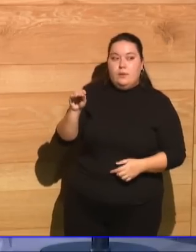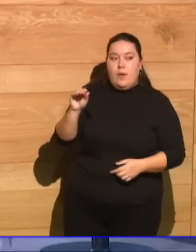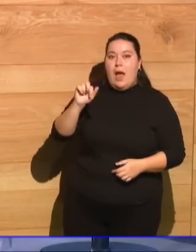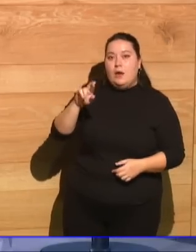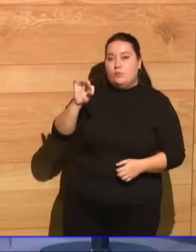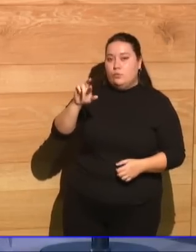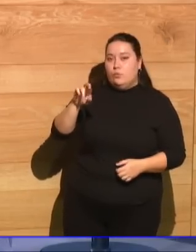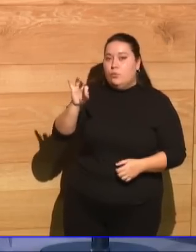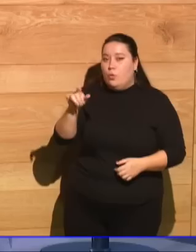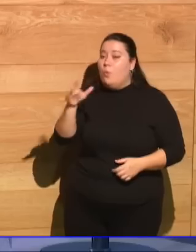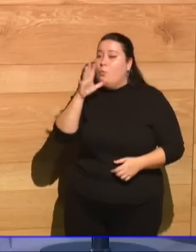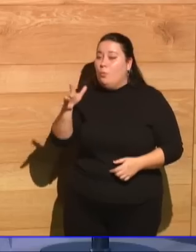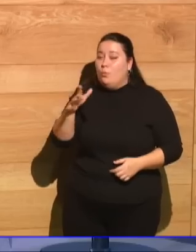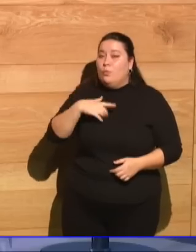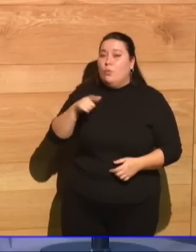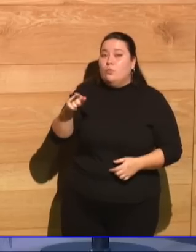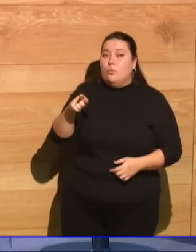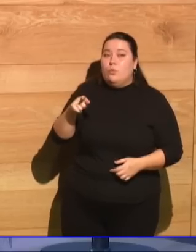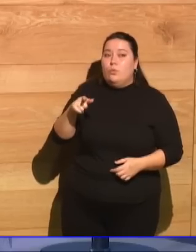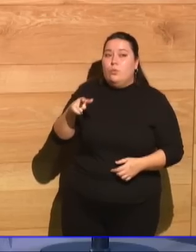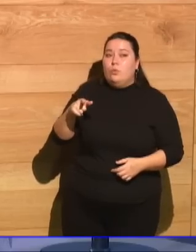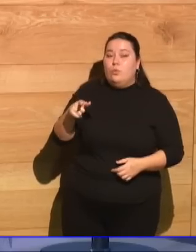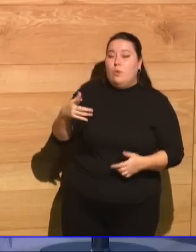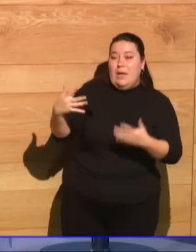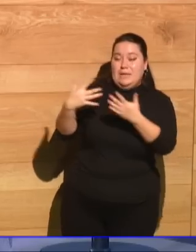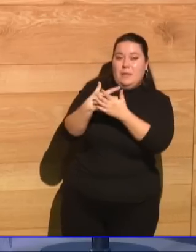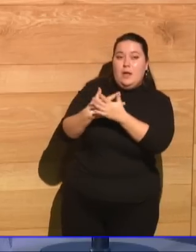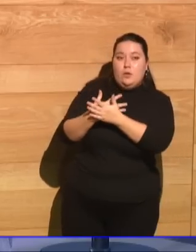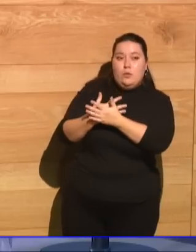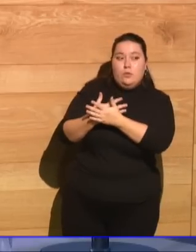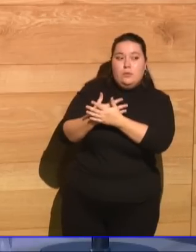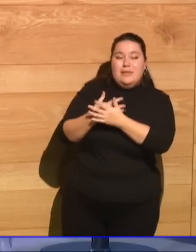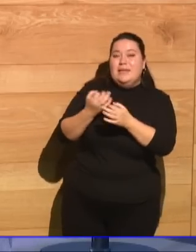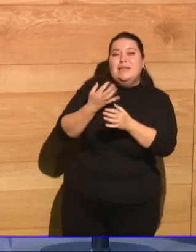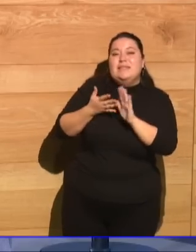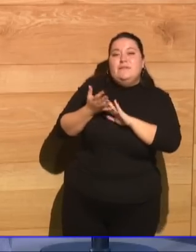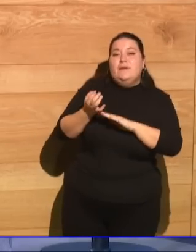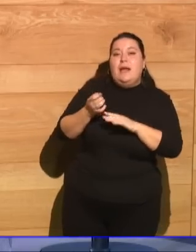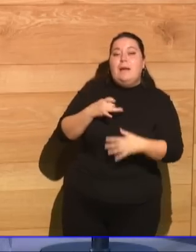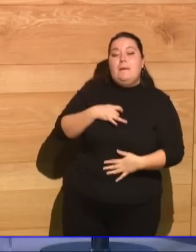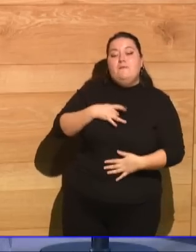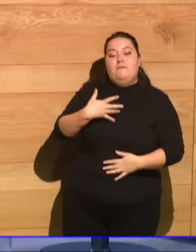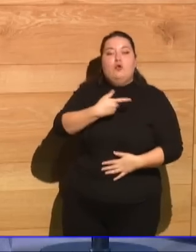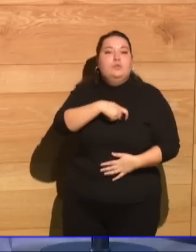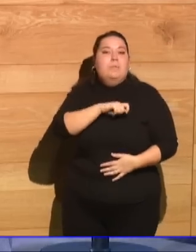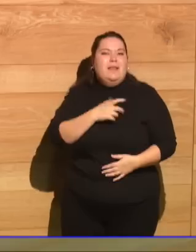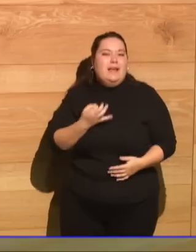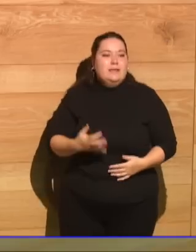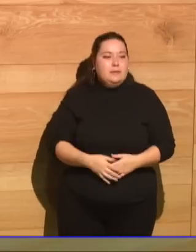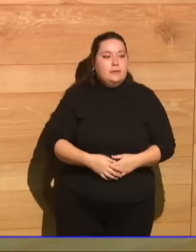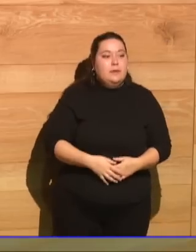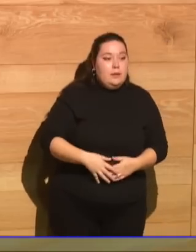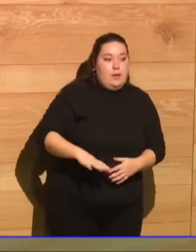¿puedes explicar a las personas que tenemos menos... España. ¿El Blanco España? ¿Qué es el Blanco España? El Blanco Arturo? España Vamos, en por el favor.